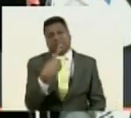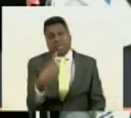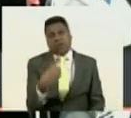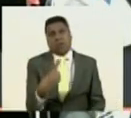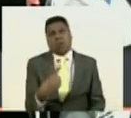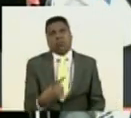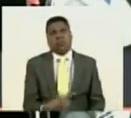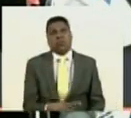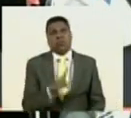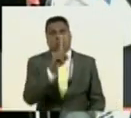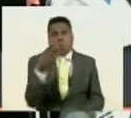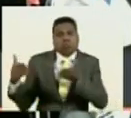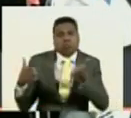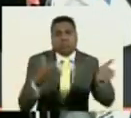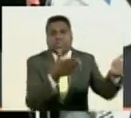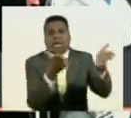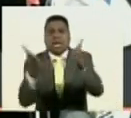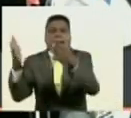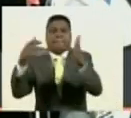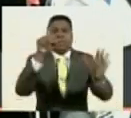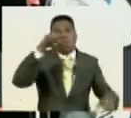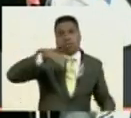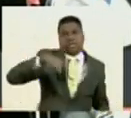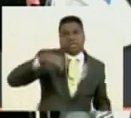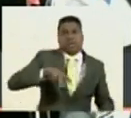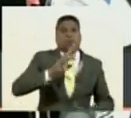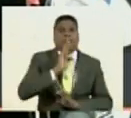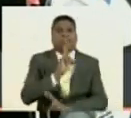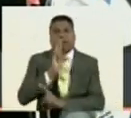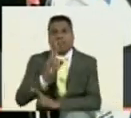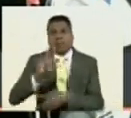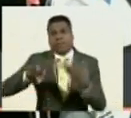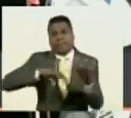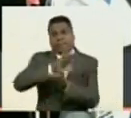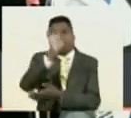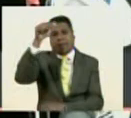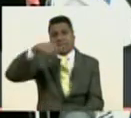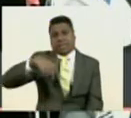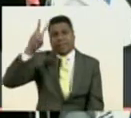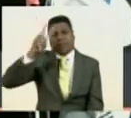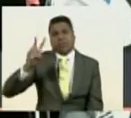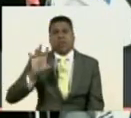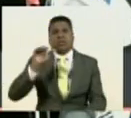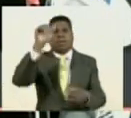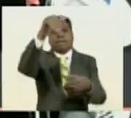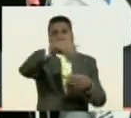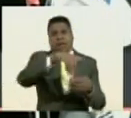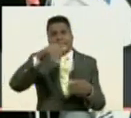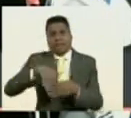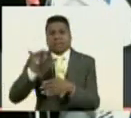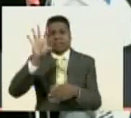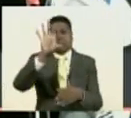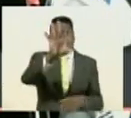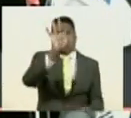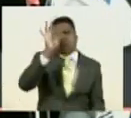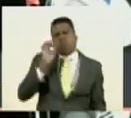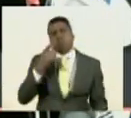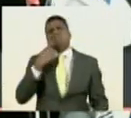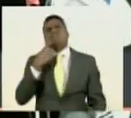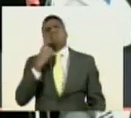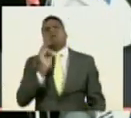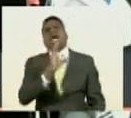un camino necesario para resolver la crisis en Venezuela son las elecciones. Esa ha sido